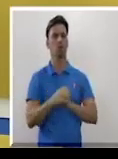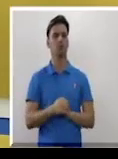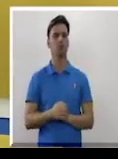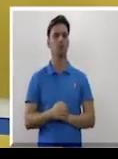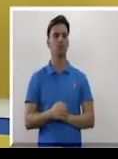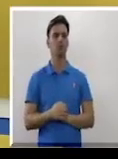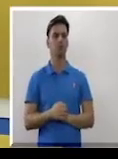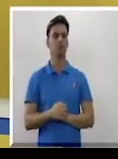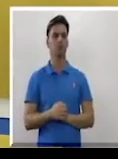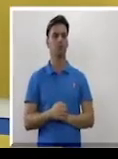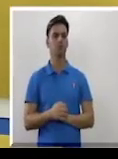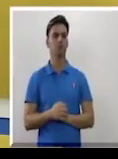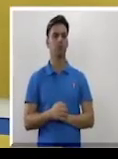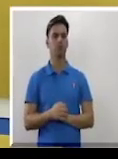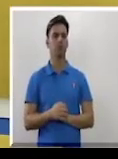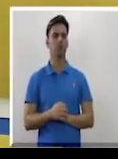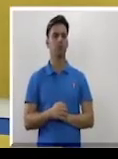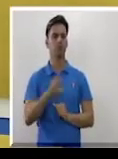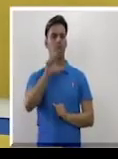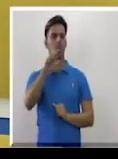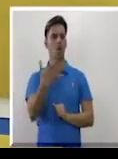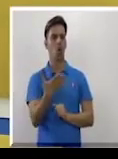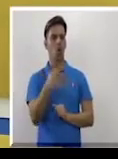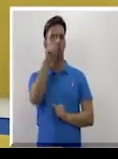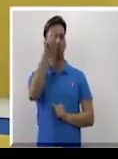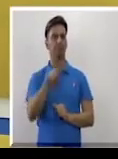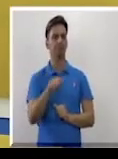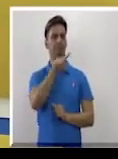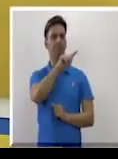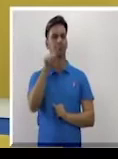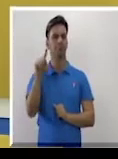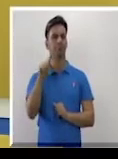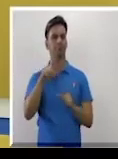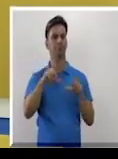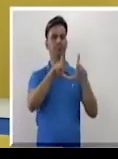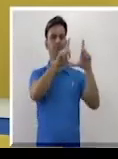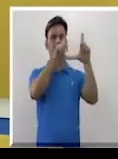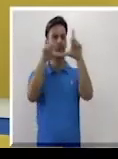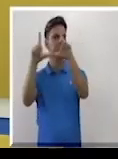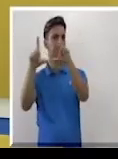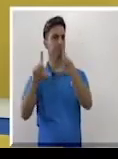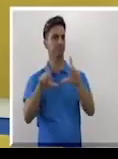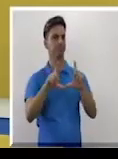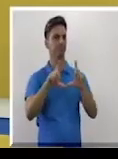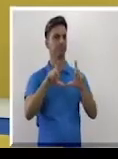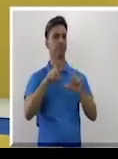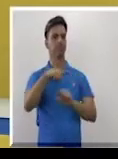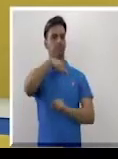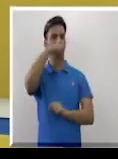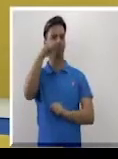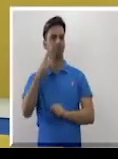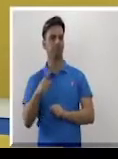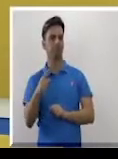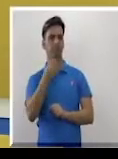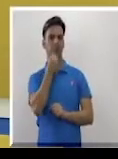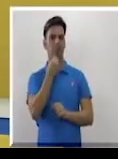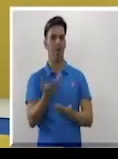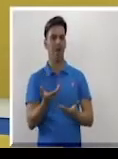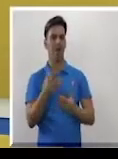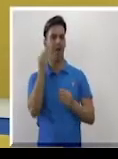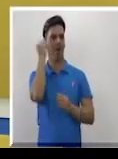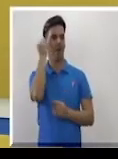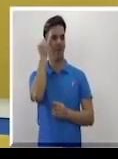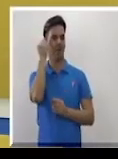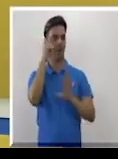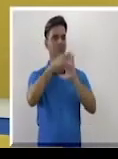cuadráticas y su traslado por los ejes. Hemos aplicado lo aprendido en